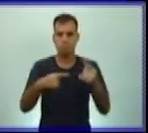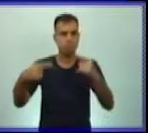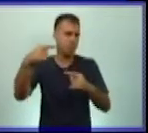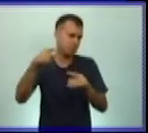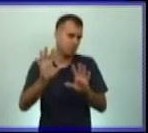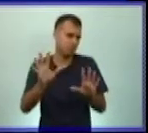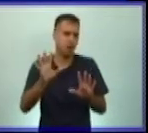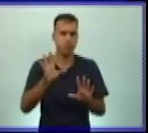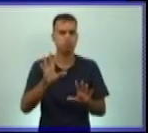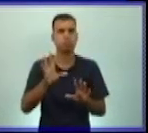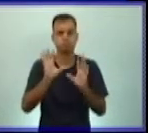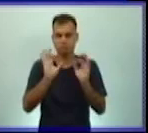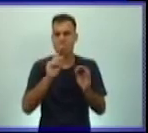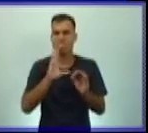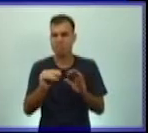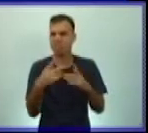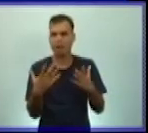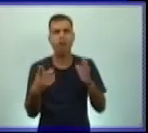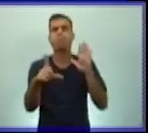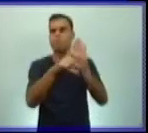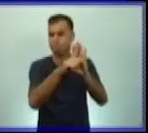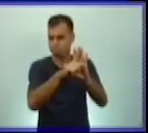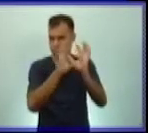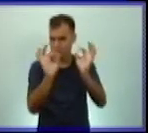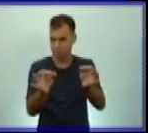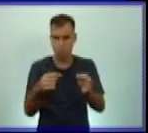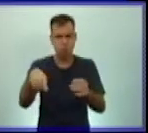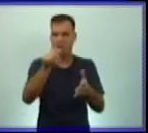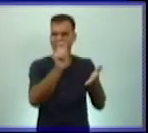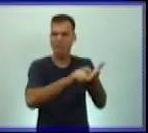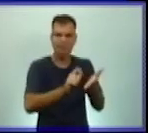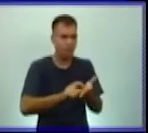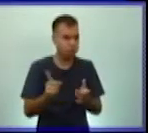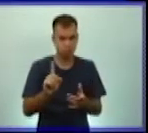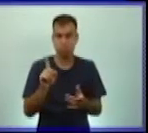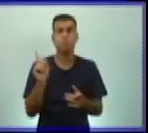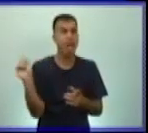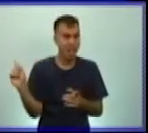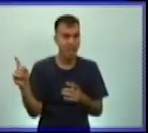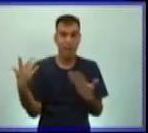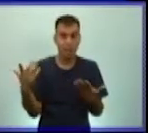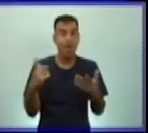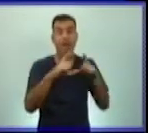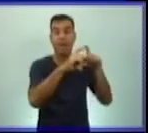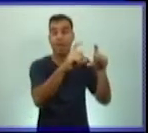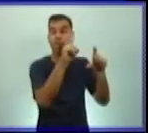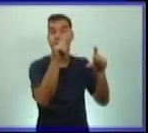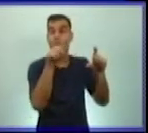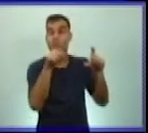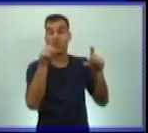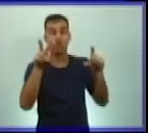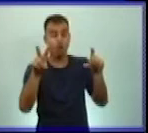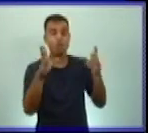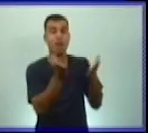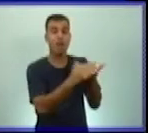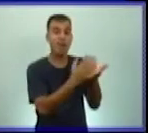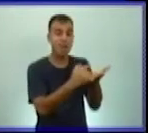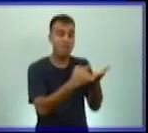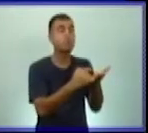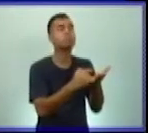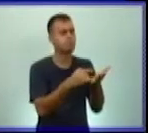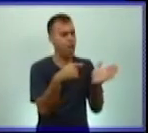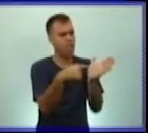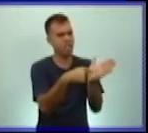la ley de conservación de la masa. No copien ahora, porque recuerden que está en el epígrafe 2.12 del libro de texto y después ustedes lo